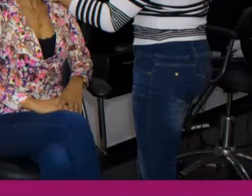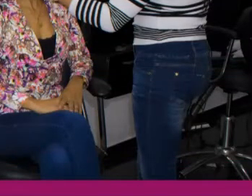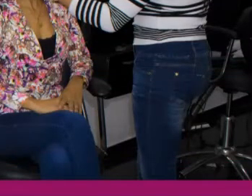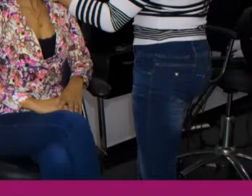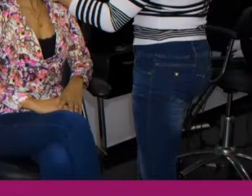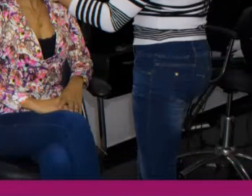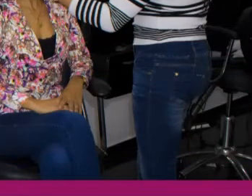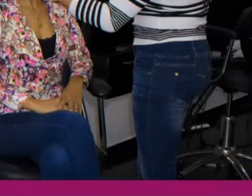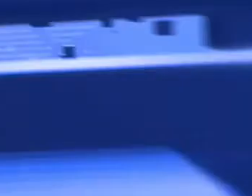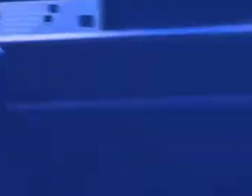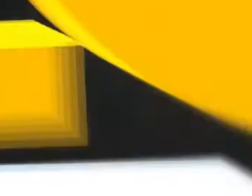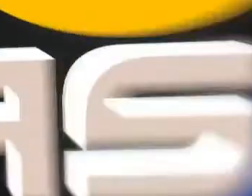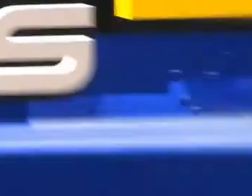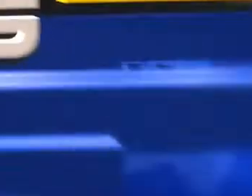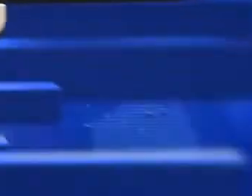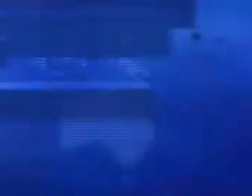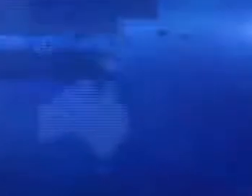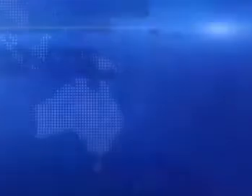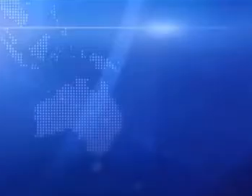un solo lugar.